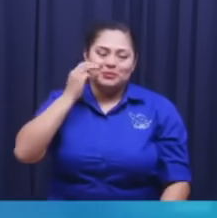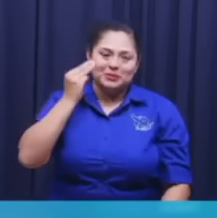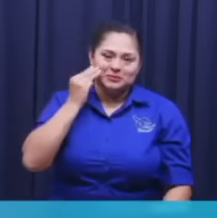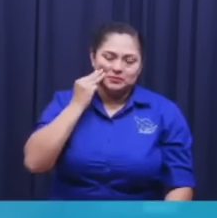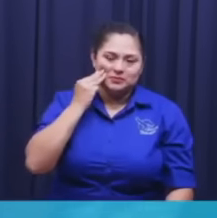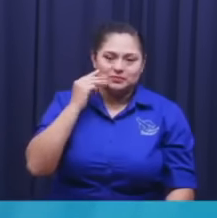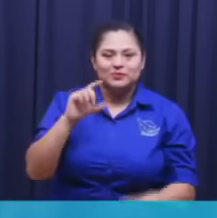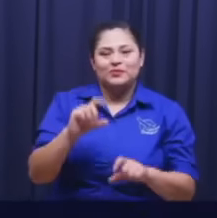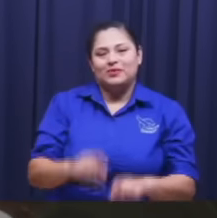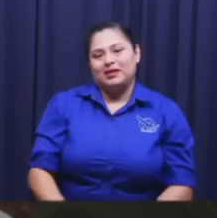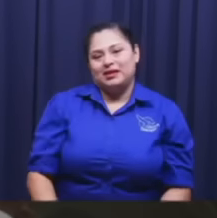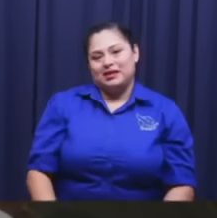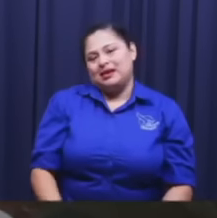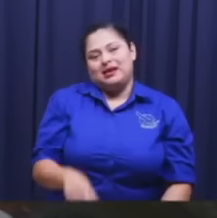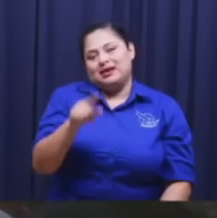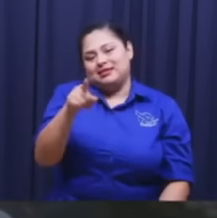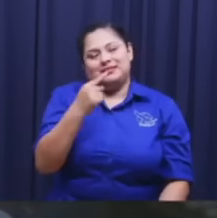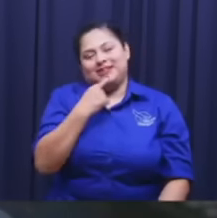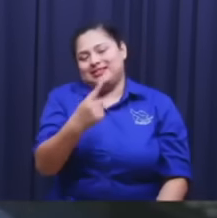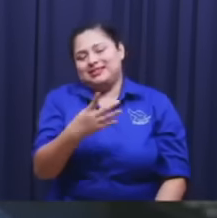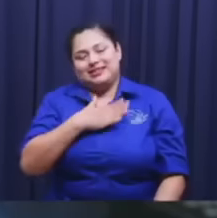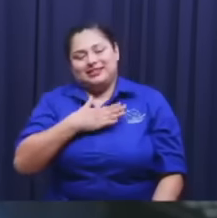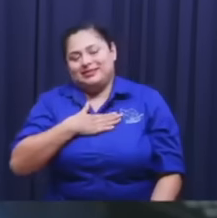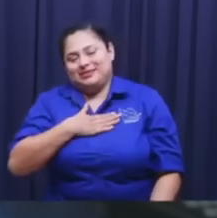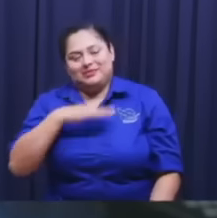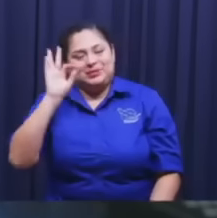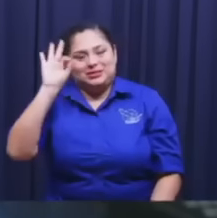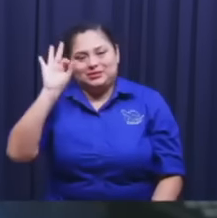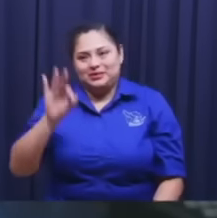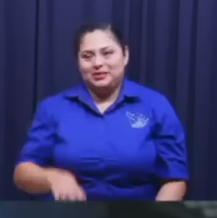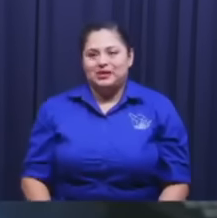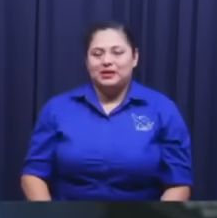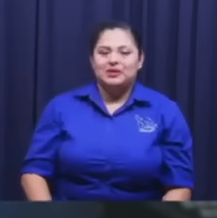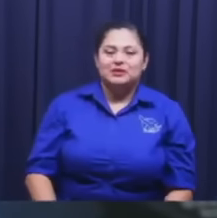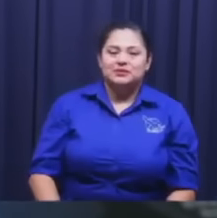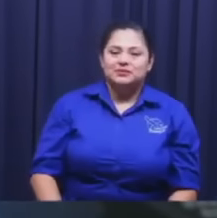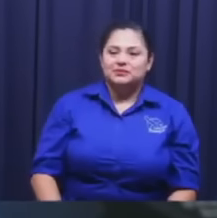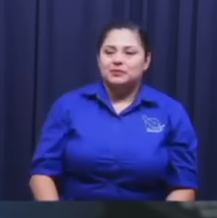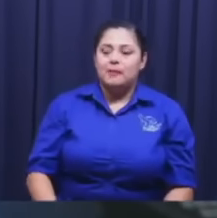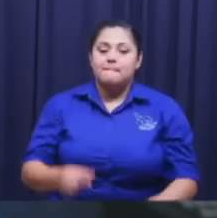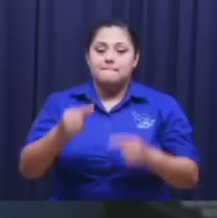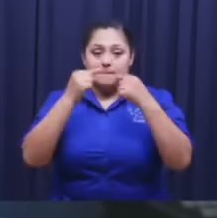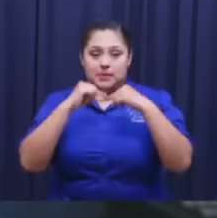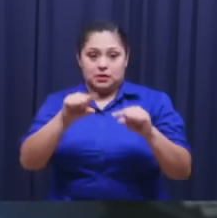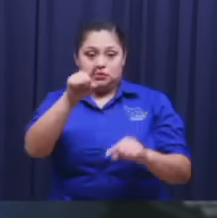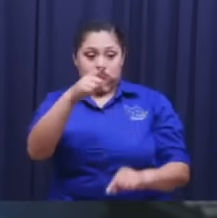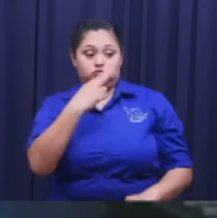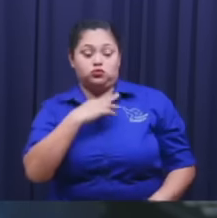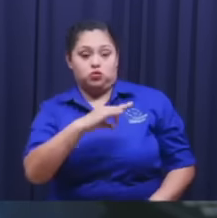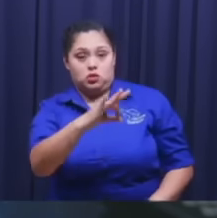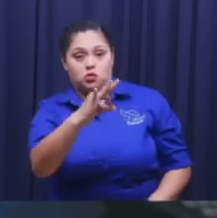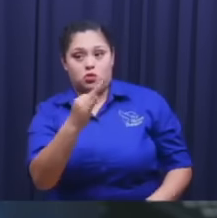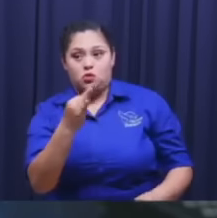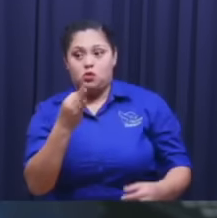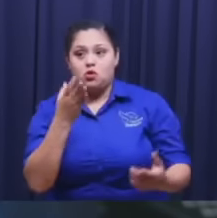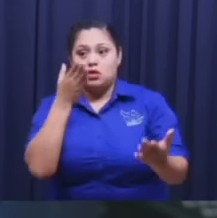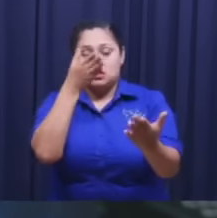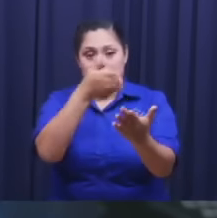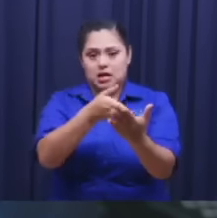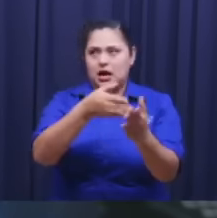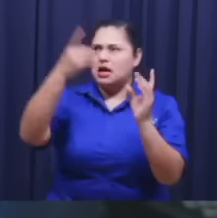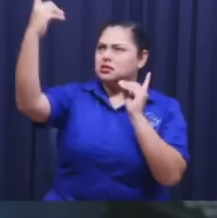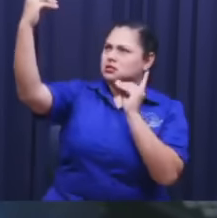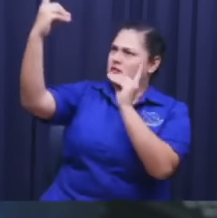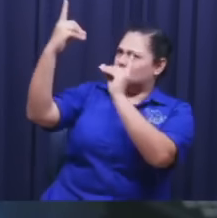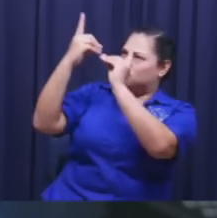Como quien dice, así decía él, pues. Como quien dice, mientras tu hijito llega a tener un